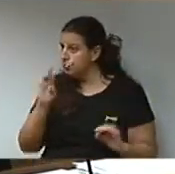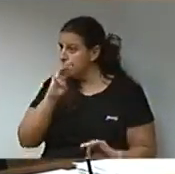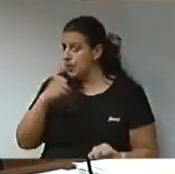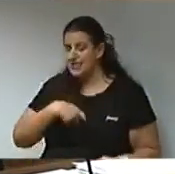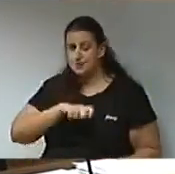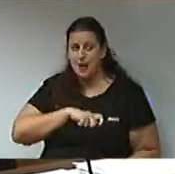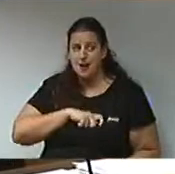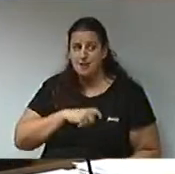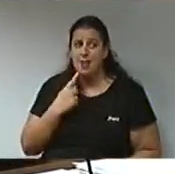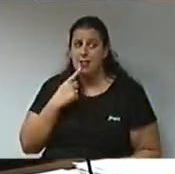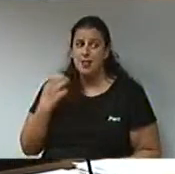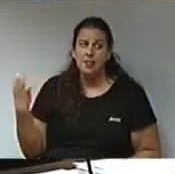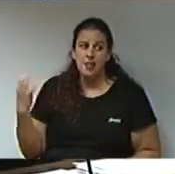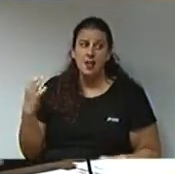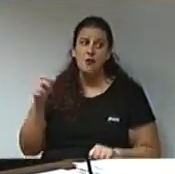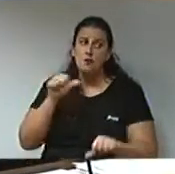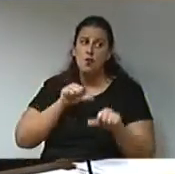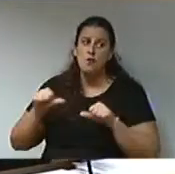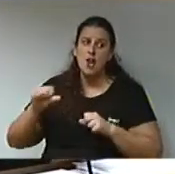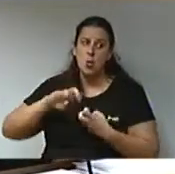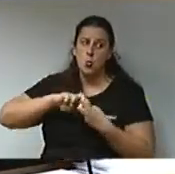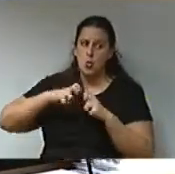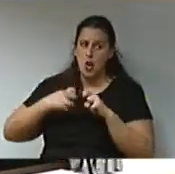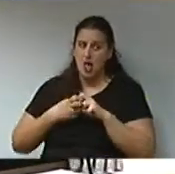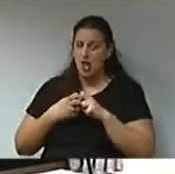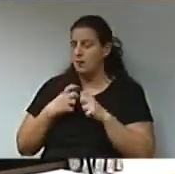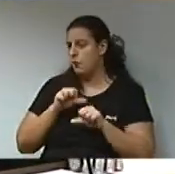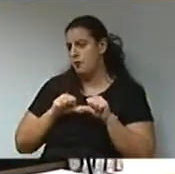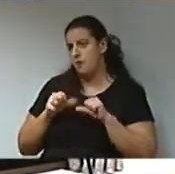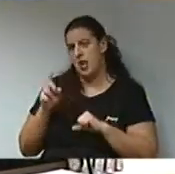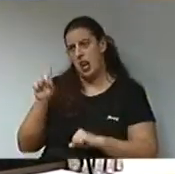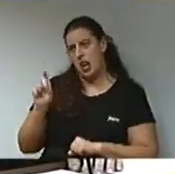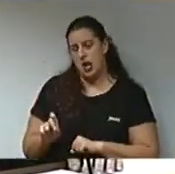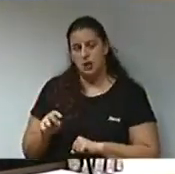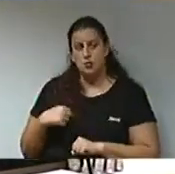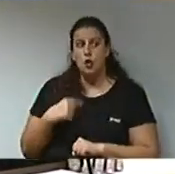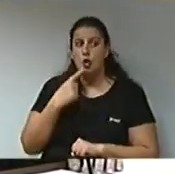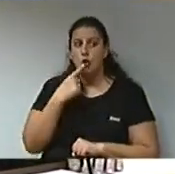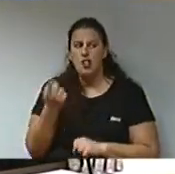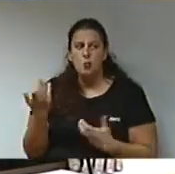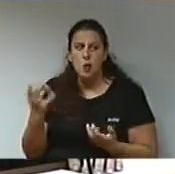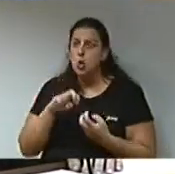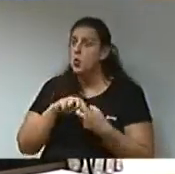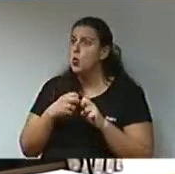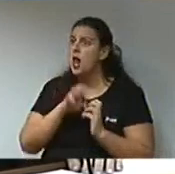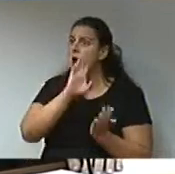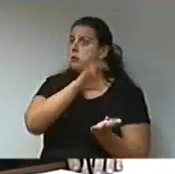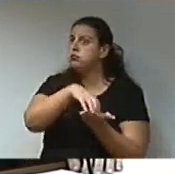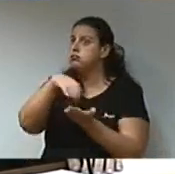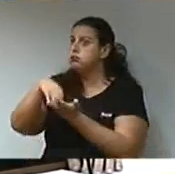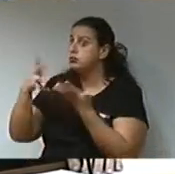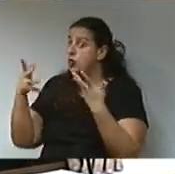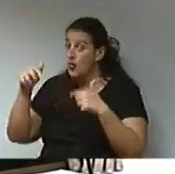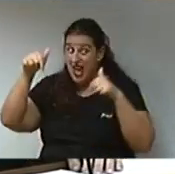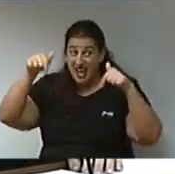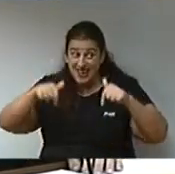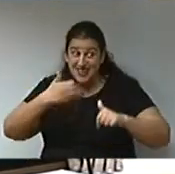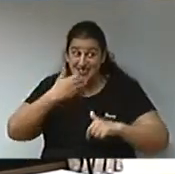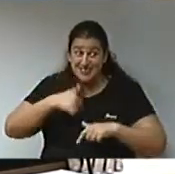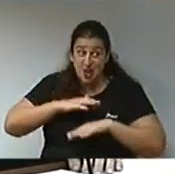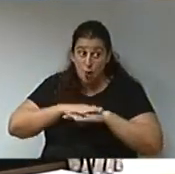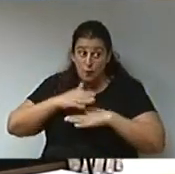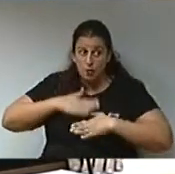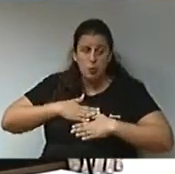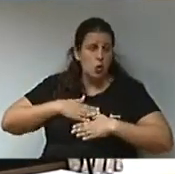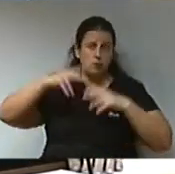español ya ha dicho que hay que volver a las nucleares. Yo ya le digo, ¿dónde van a poner esas nucleares? Aquí, mientras esté este gobierno, desde luego no va